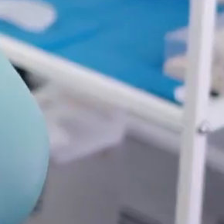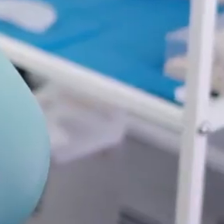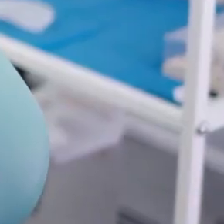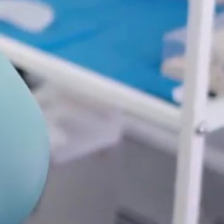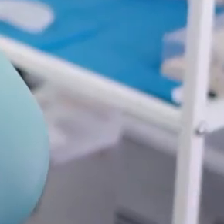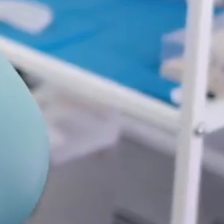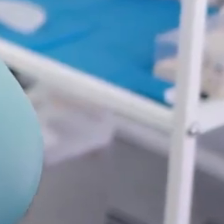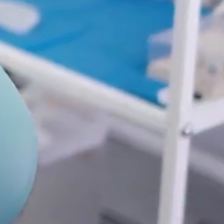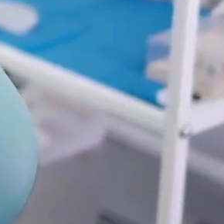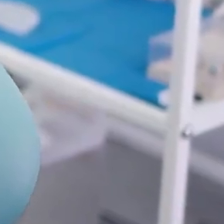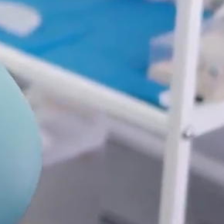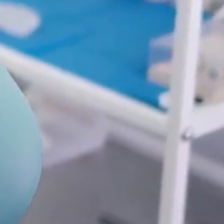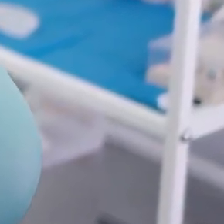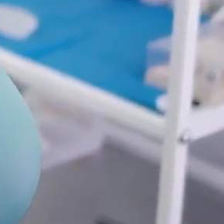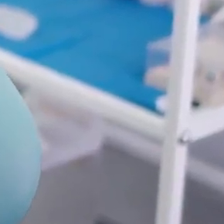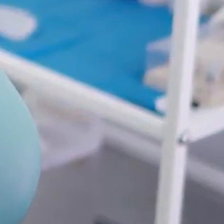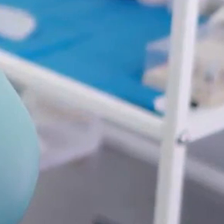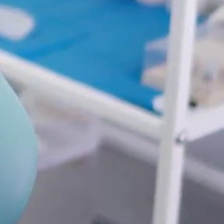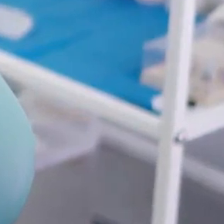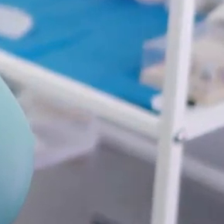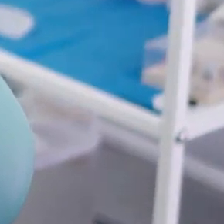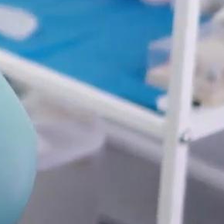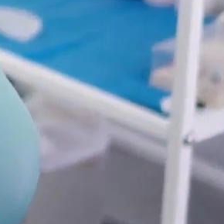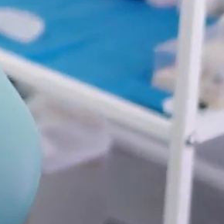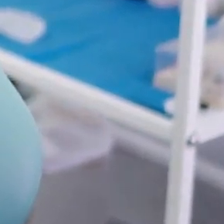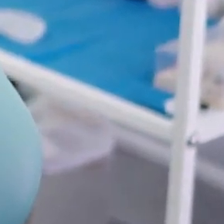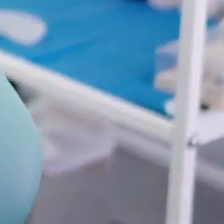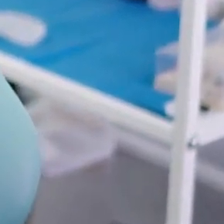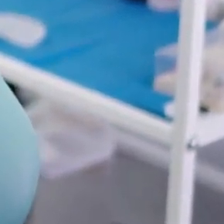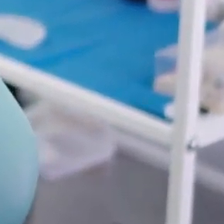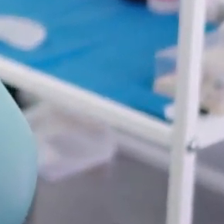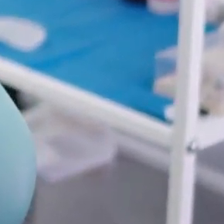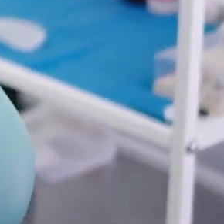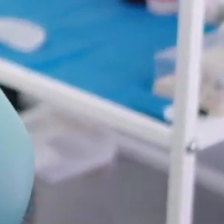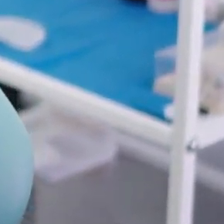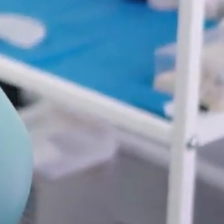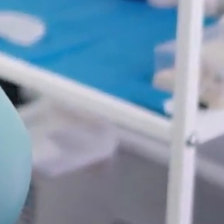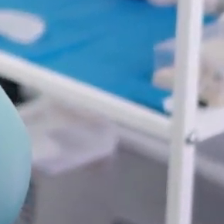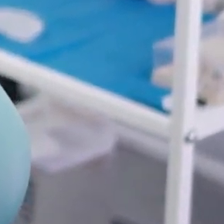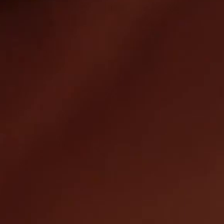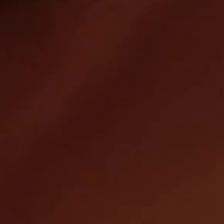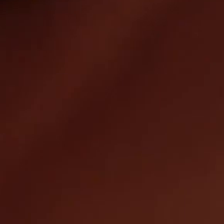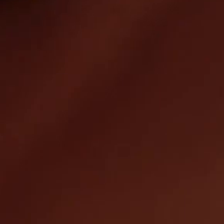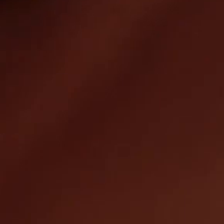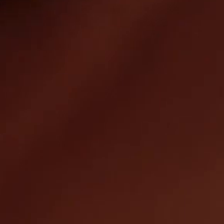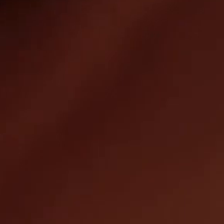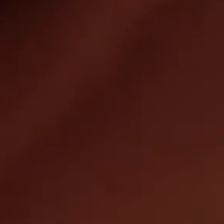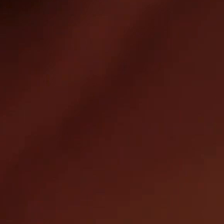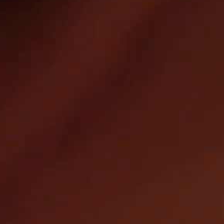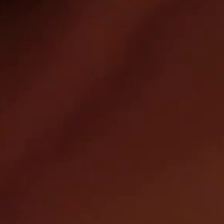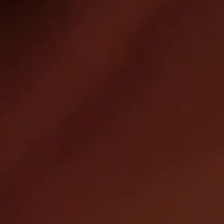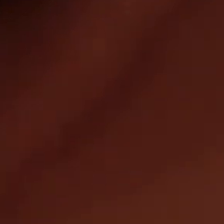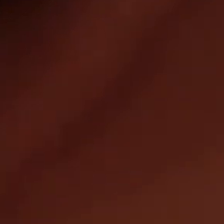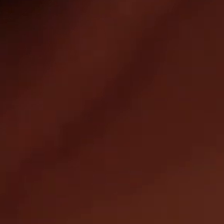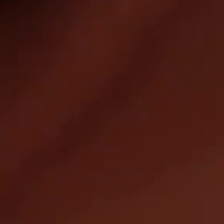escuelas públicas con nivel socioeconómico bajo, nivel educativo materno primario, que se cepillaban los dientes menos de 2